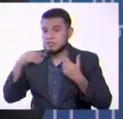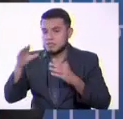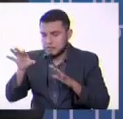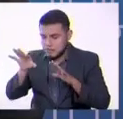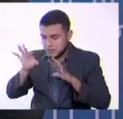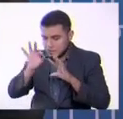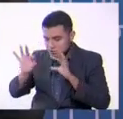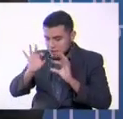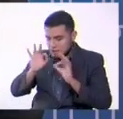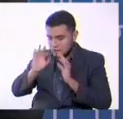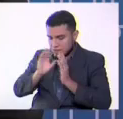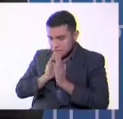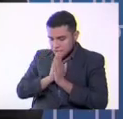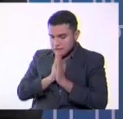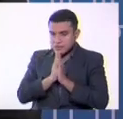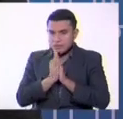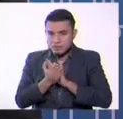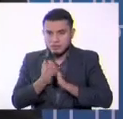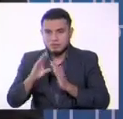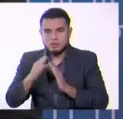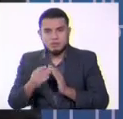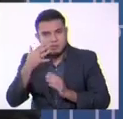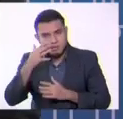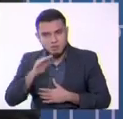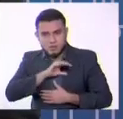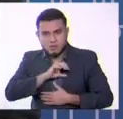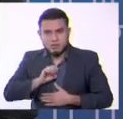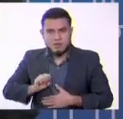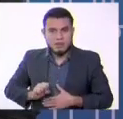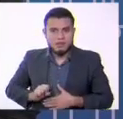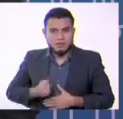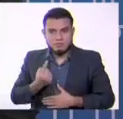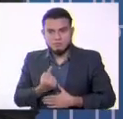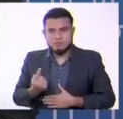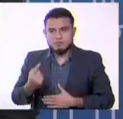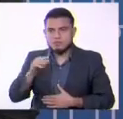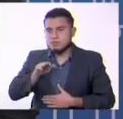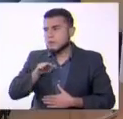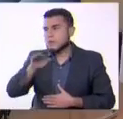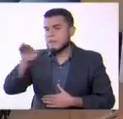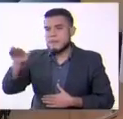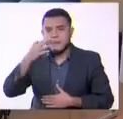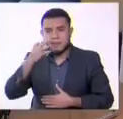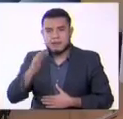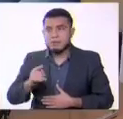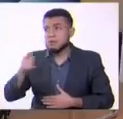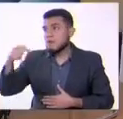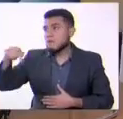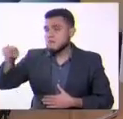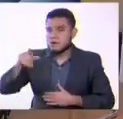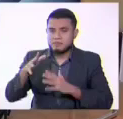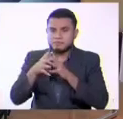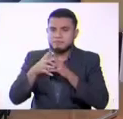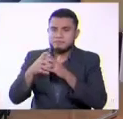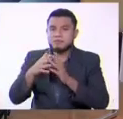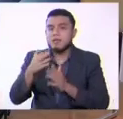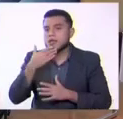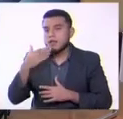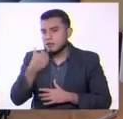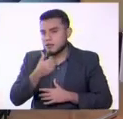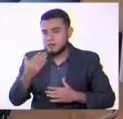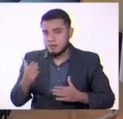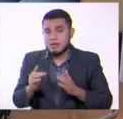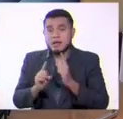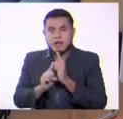esa cultura. Hablemos de los salvadoreños que migran, a ver. Sí. Cuando van a Estados Unidos, ¿qué pasa? ¿Sufren